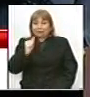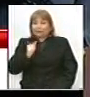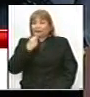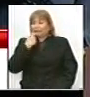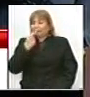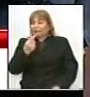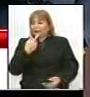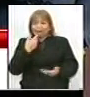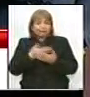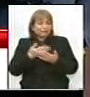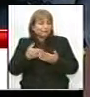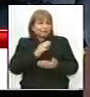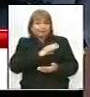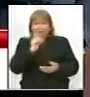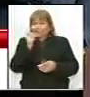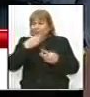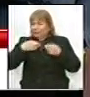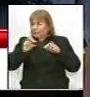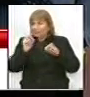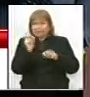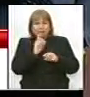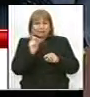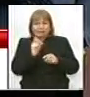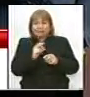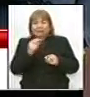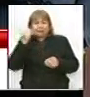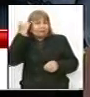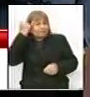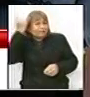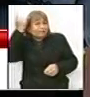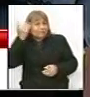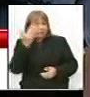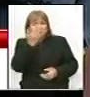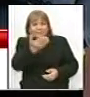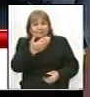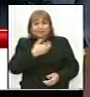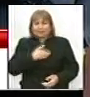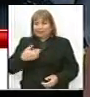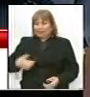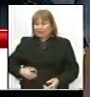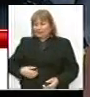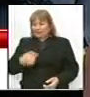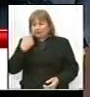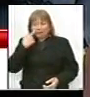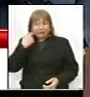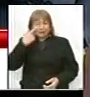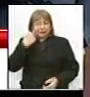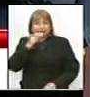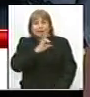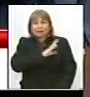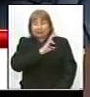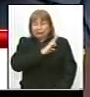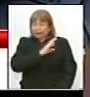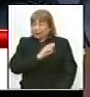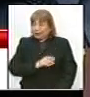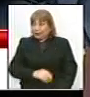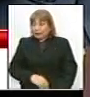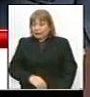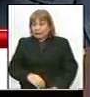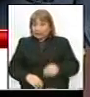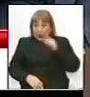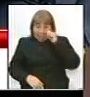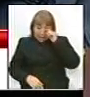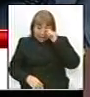presidente no se pueden permitir imagínate tú presidente un señor fiscal que también está